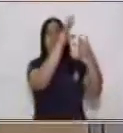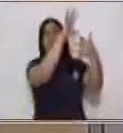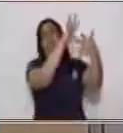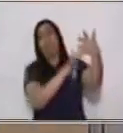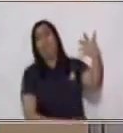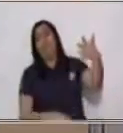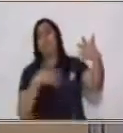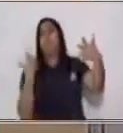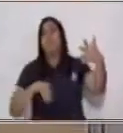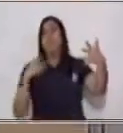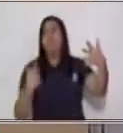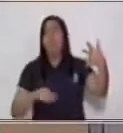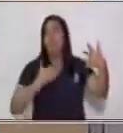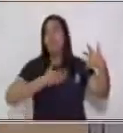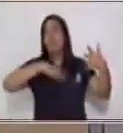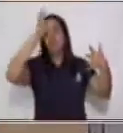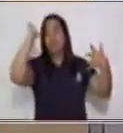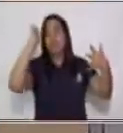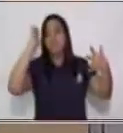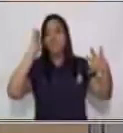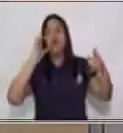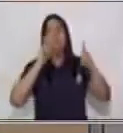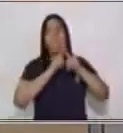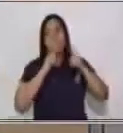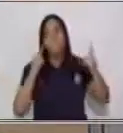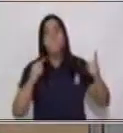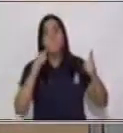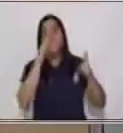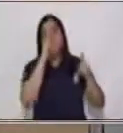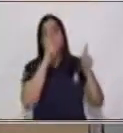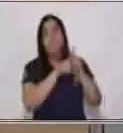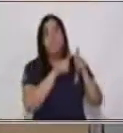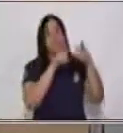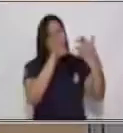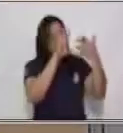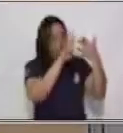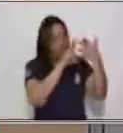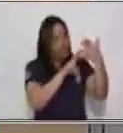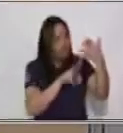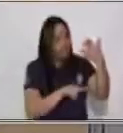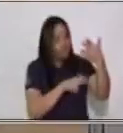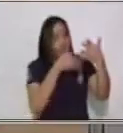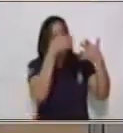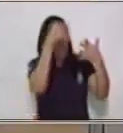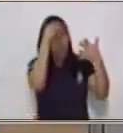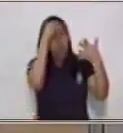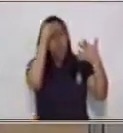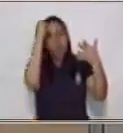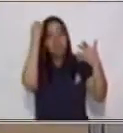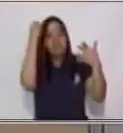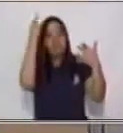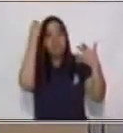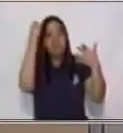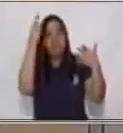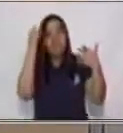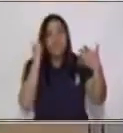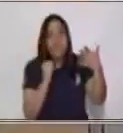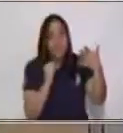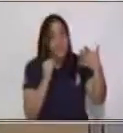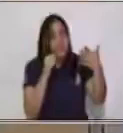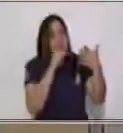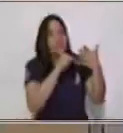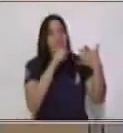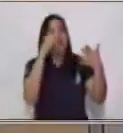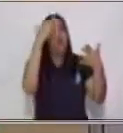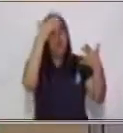libro también extenso. Nos va a permitir comprender a partir de hacer un resumen, porque vamos a adquirir la